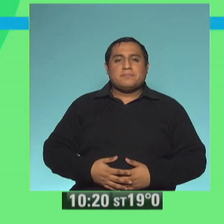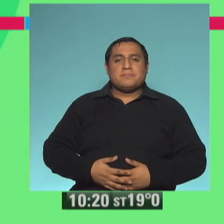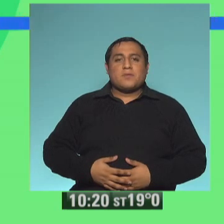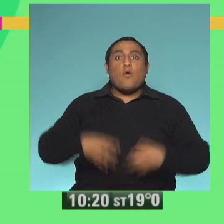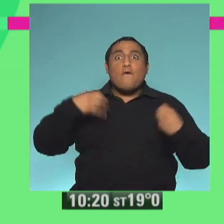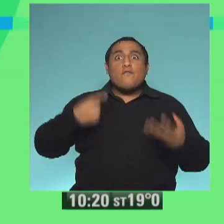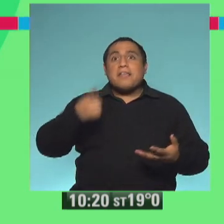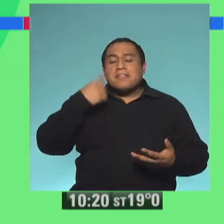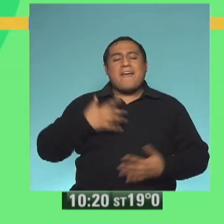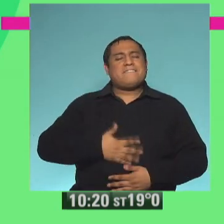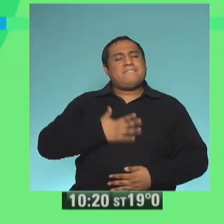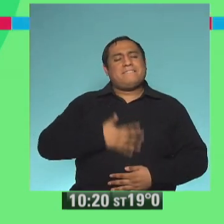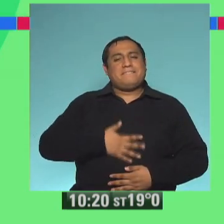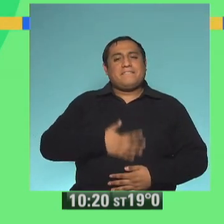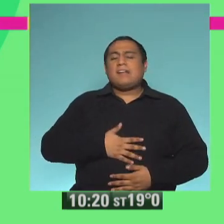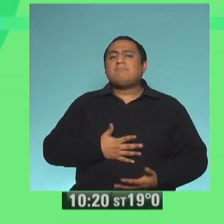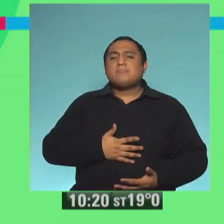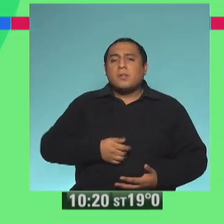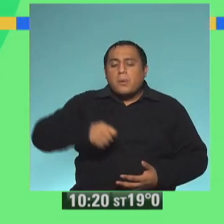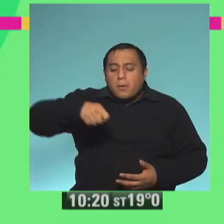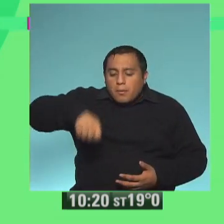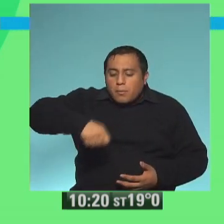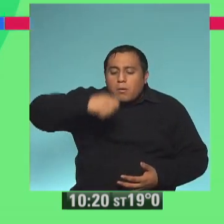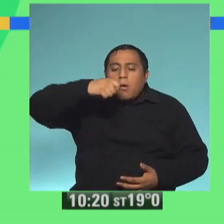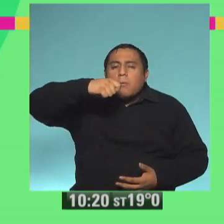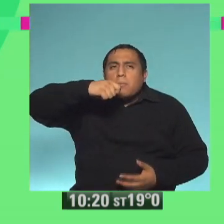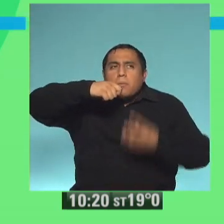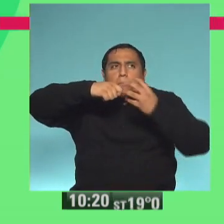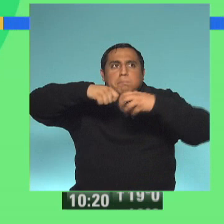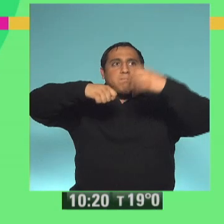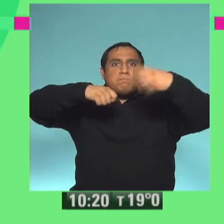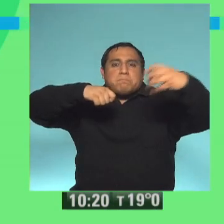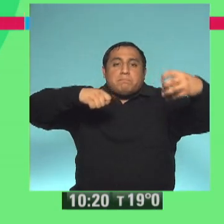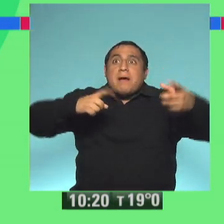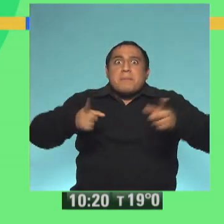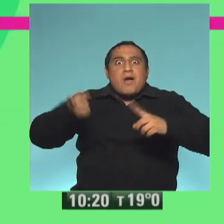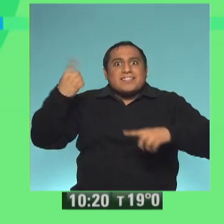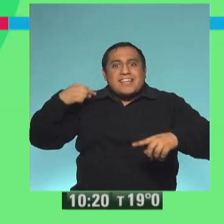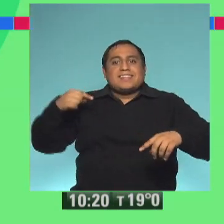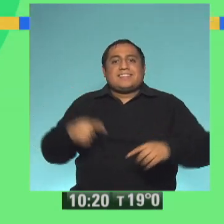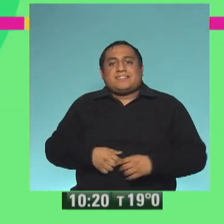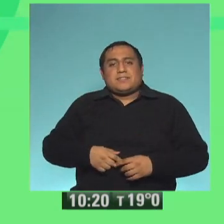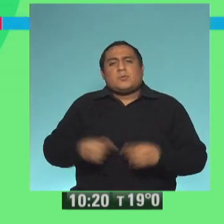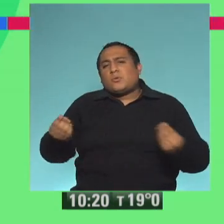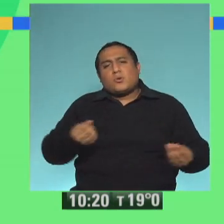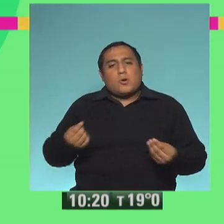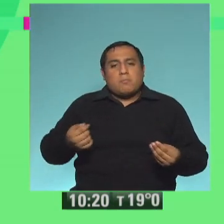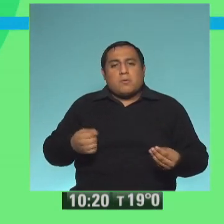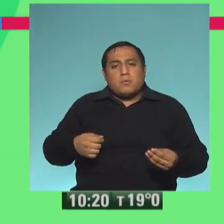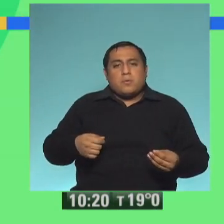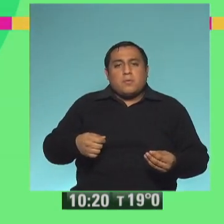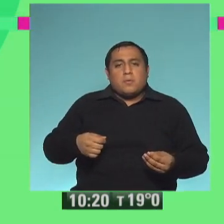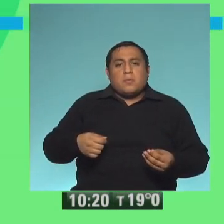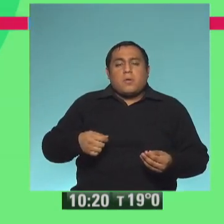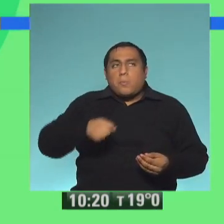Buen día con alegría, dice... Las burbujas de Tommy. Qué bueno, que ayer hicimos burbujas. Ay, mirá cómo hizo. En vez de soplar las burbujas al